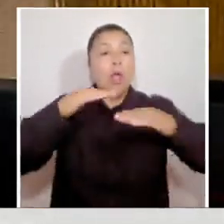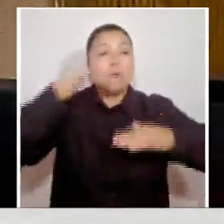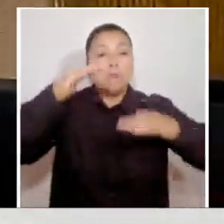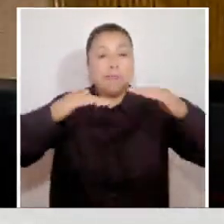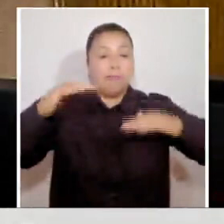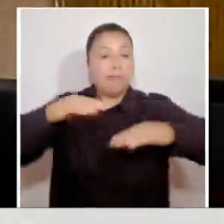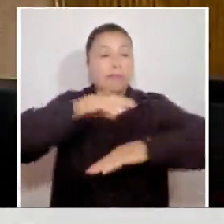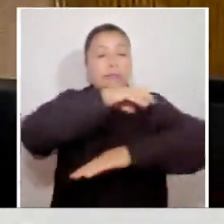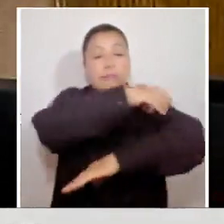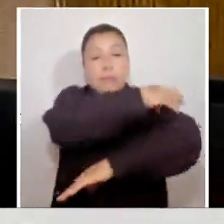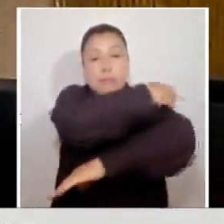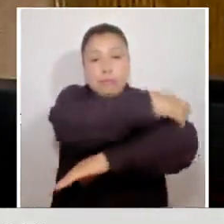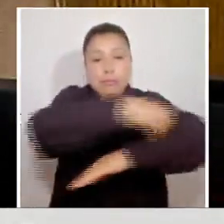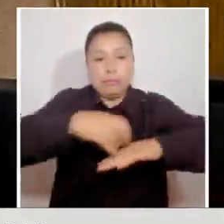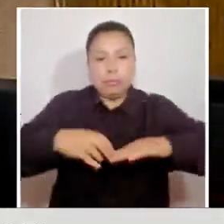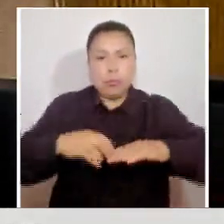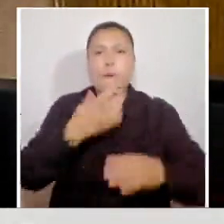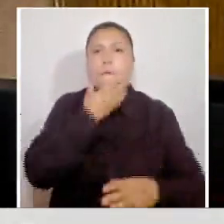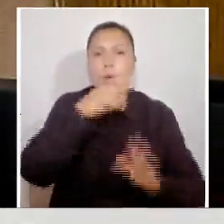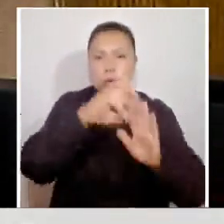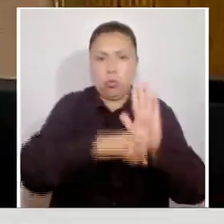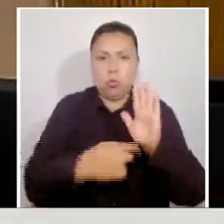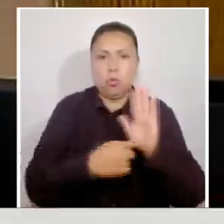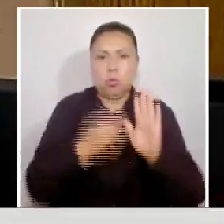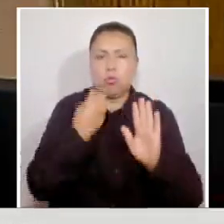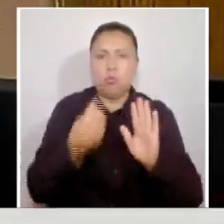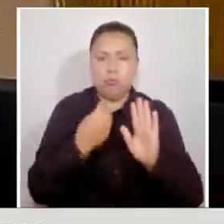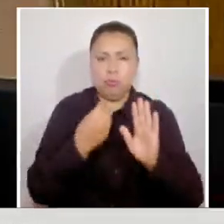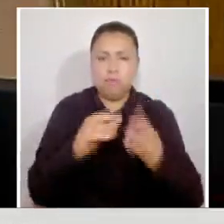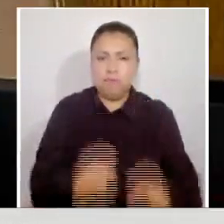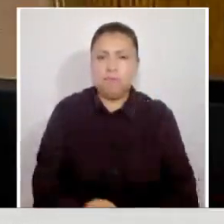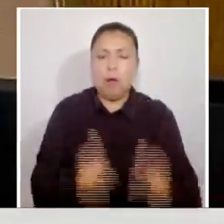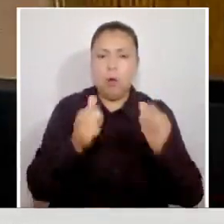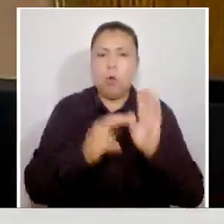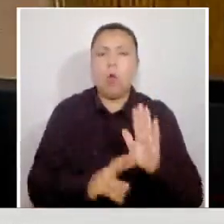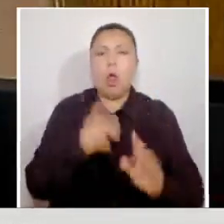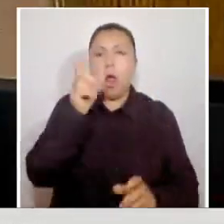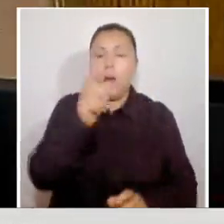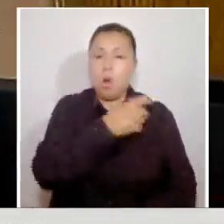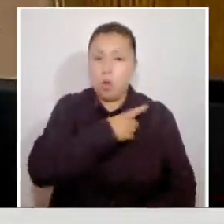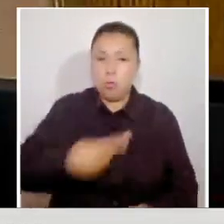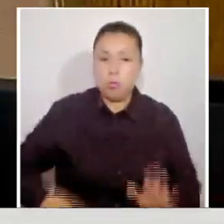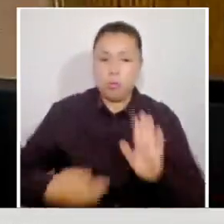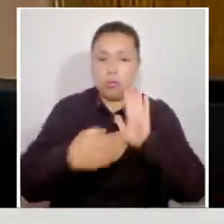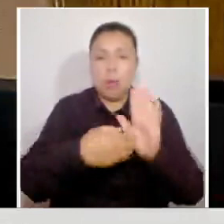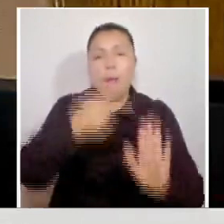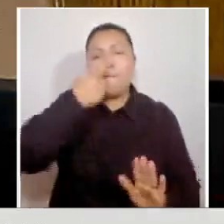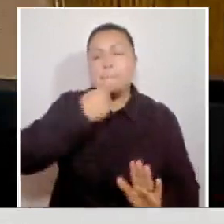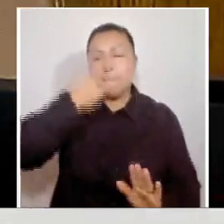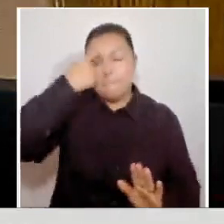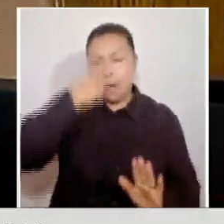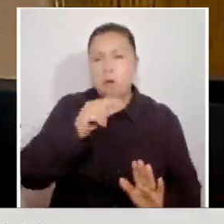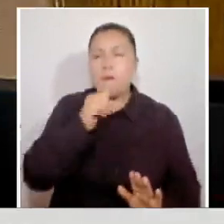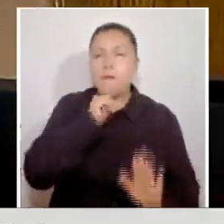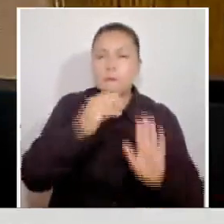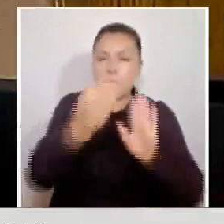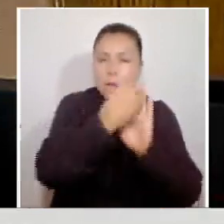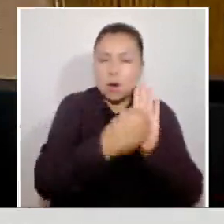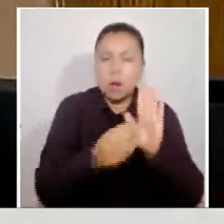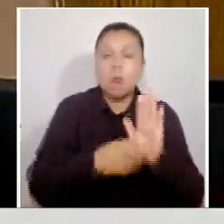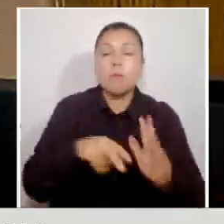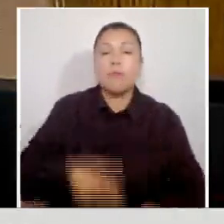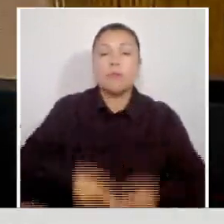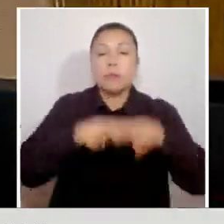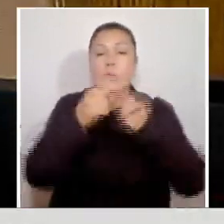proyecto yo valoro los parlamentarios que lo presentaron pero va quedando corto en su aplicación en sus recursos y en la